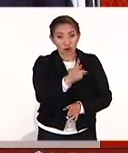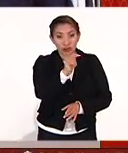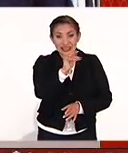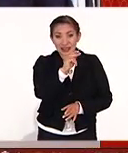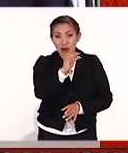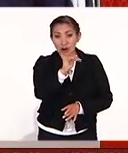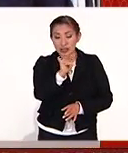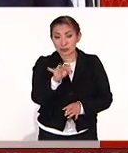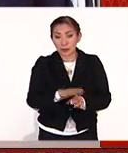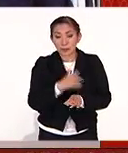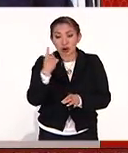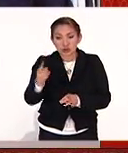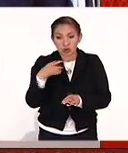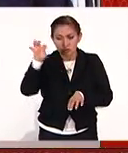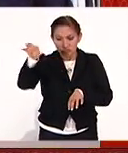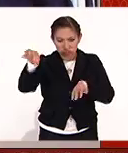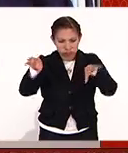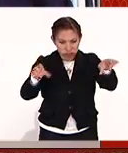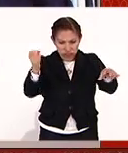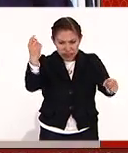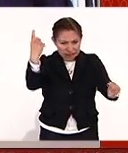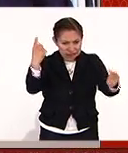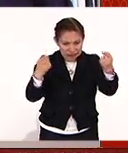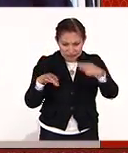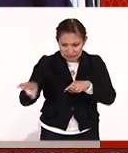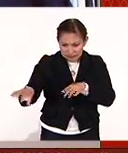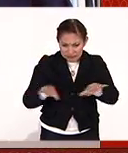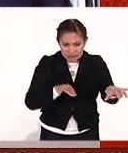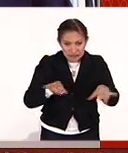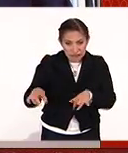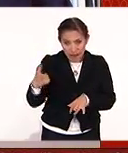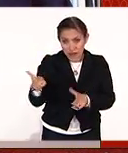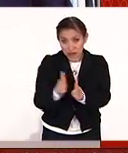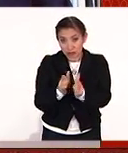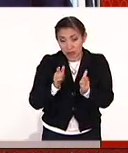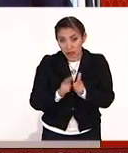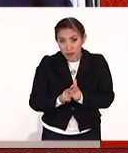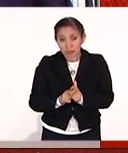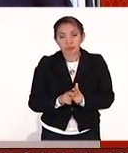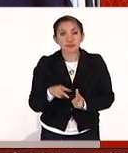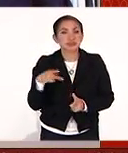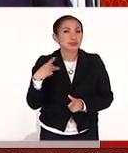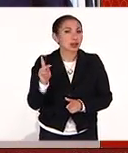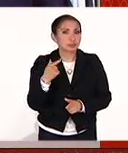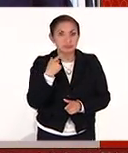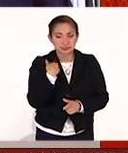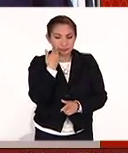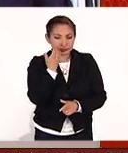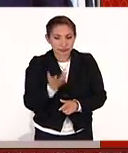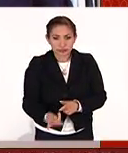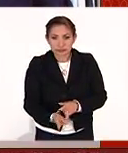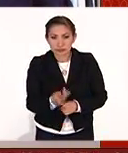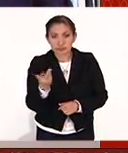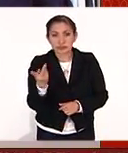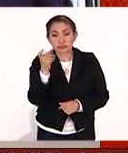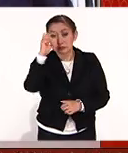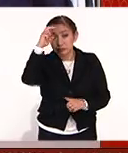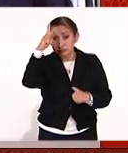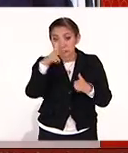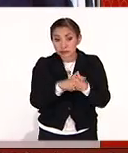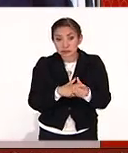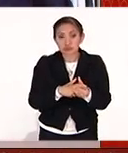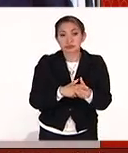terrorismo, por su porosidad entre lo que significa este tipo de grupos. Pero te quería preguntar,